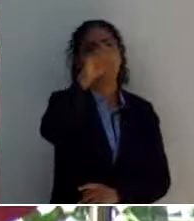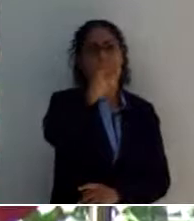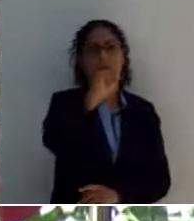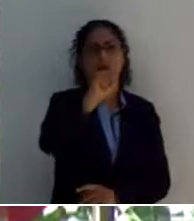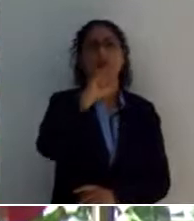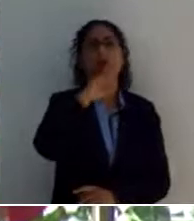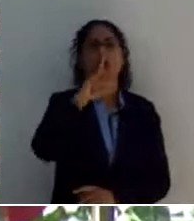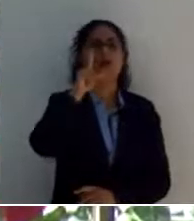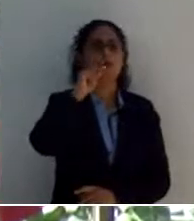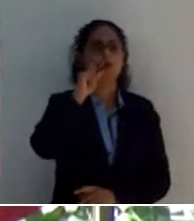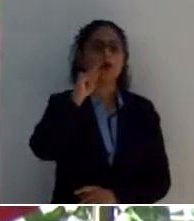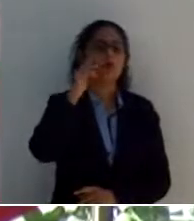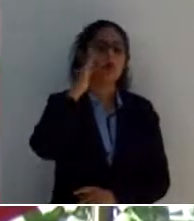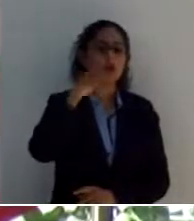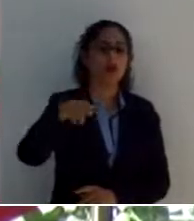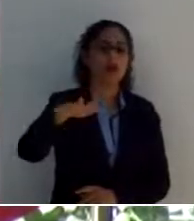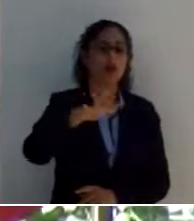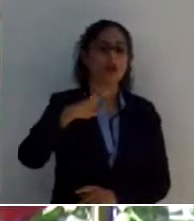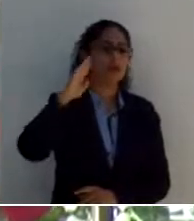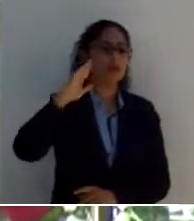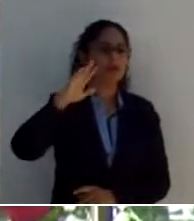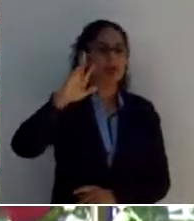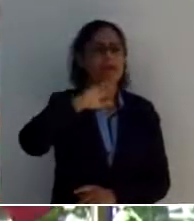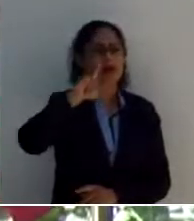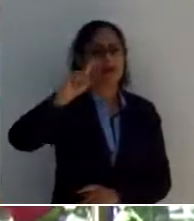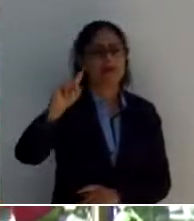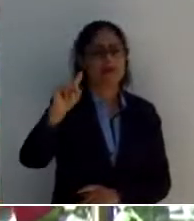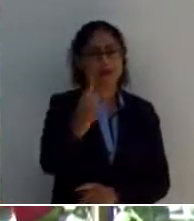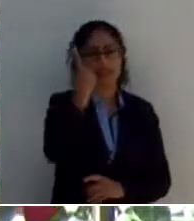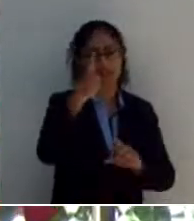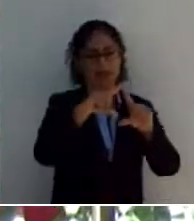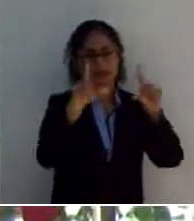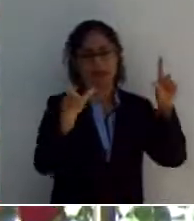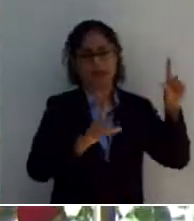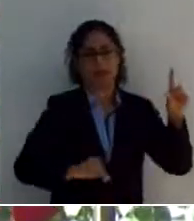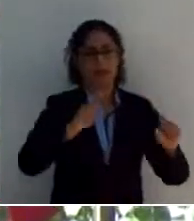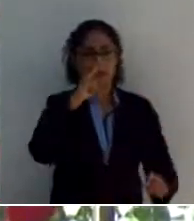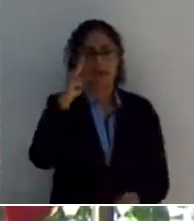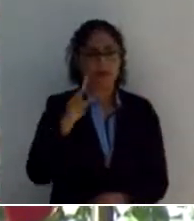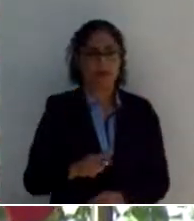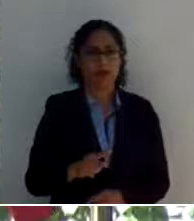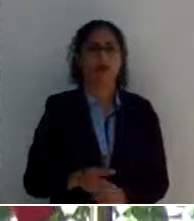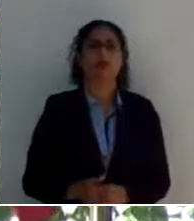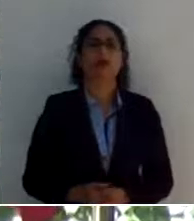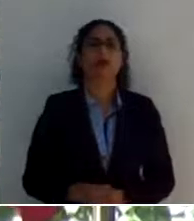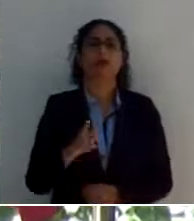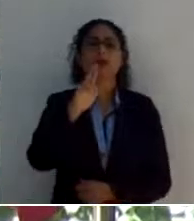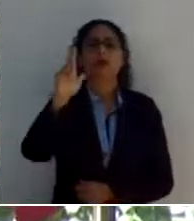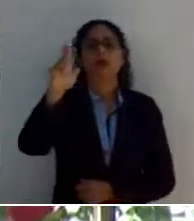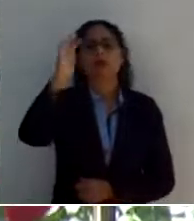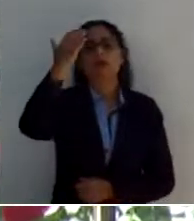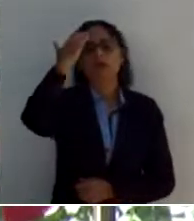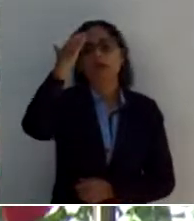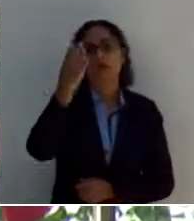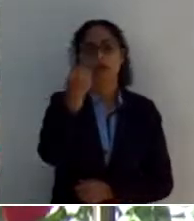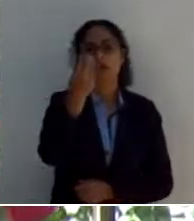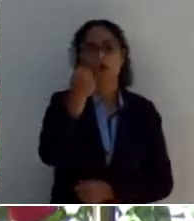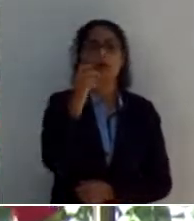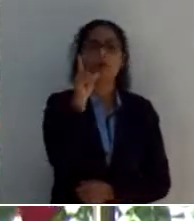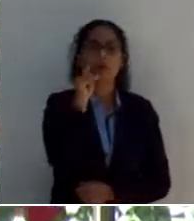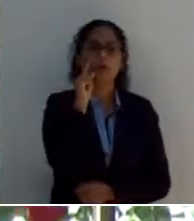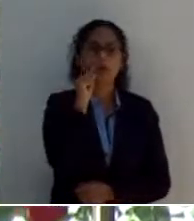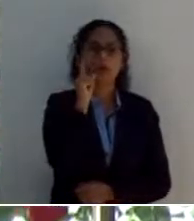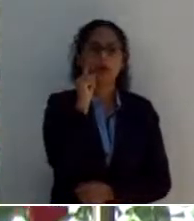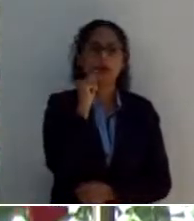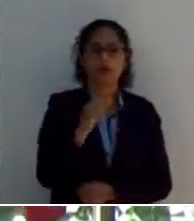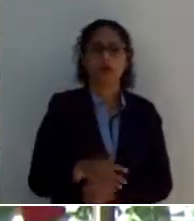la policía Michoacán sea la mejor policía de México. El mismo reconocimiento hago a los 9 policías